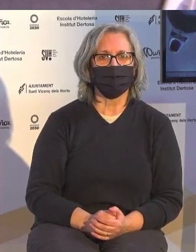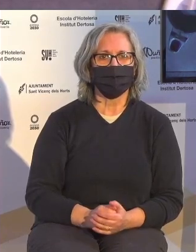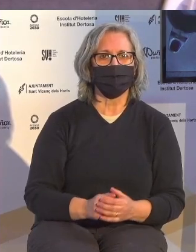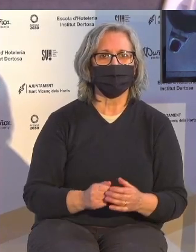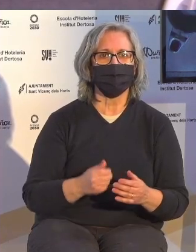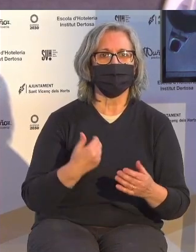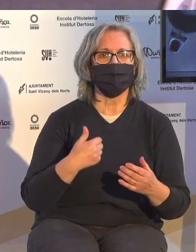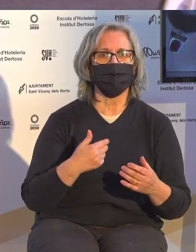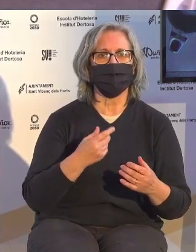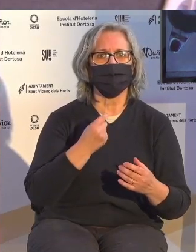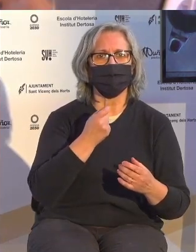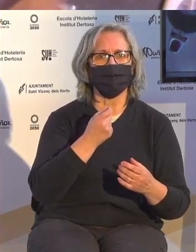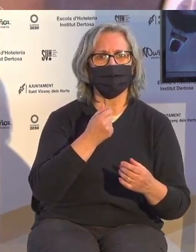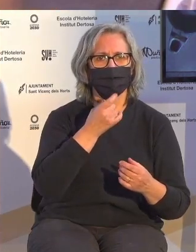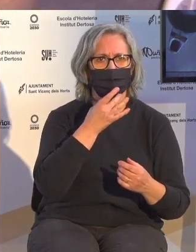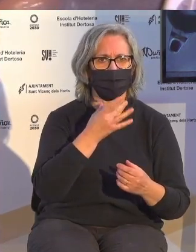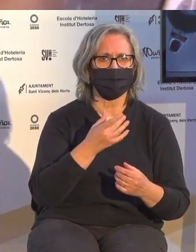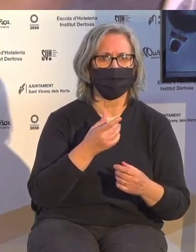lo utilizado